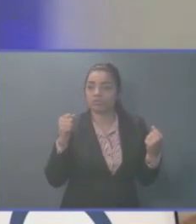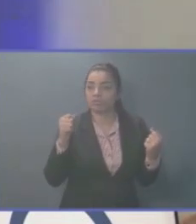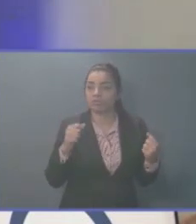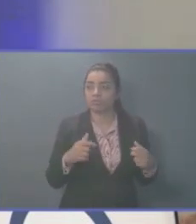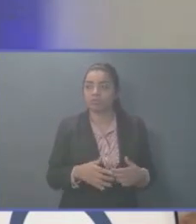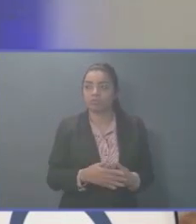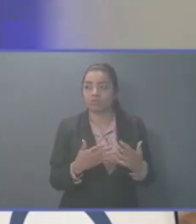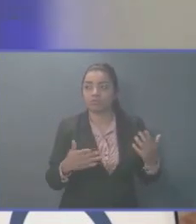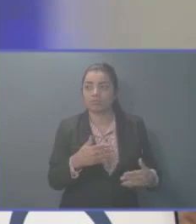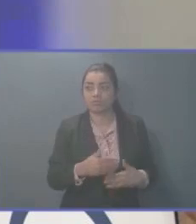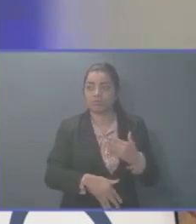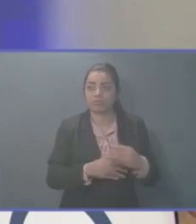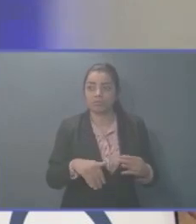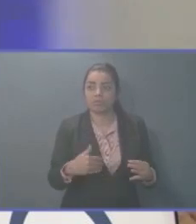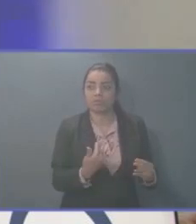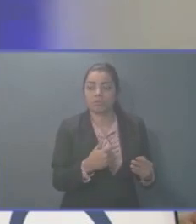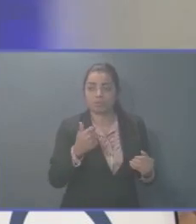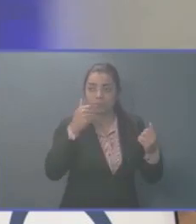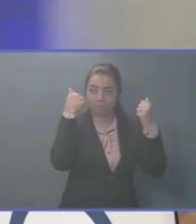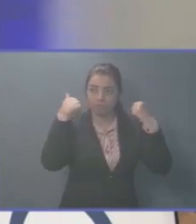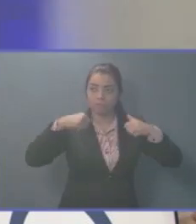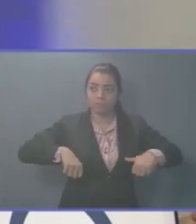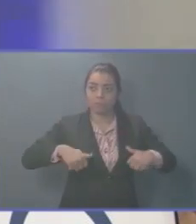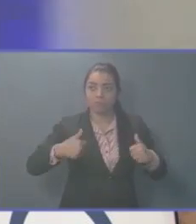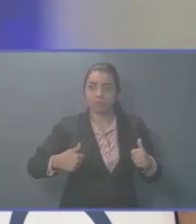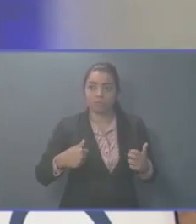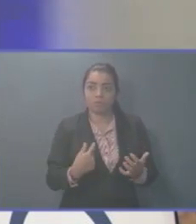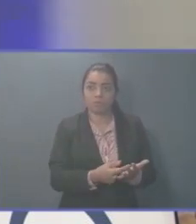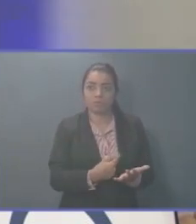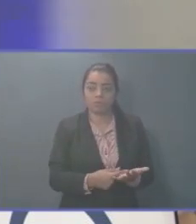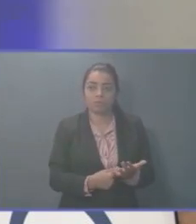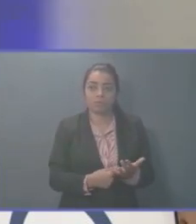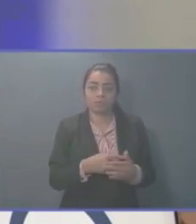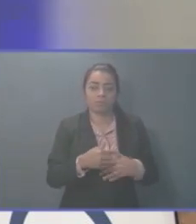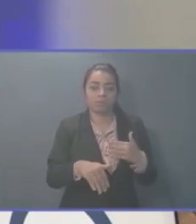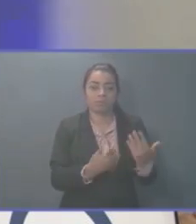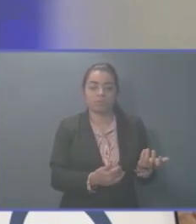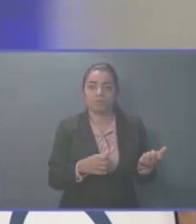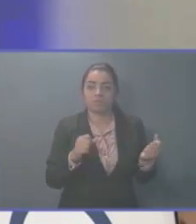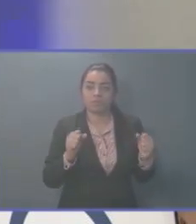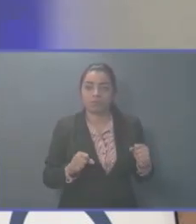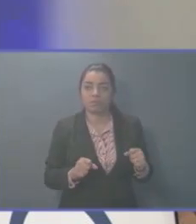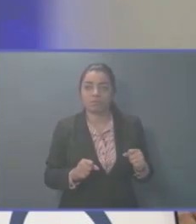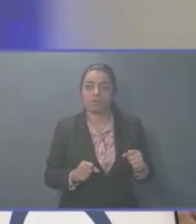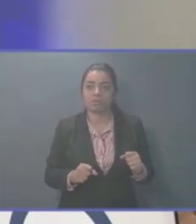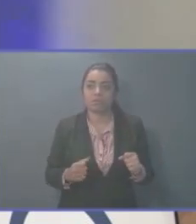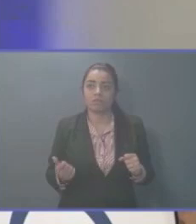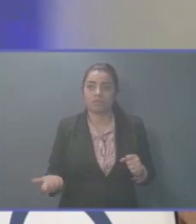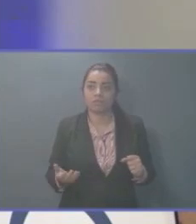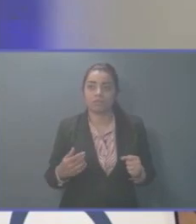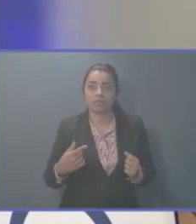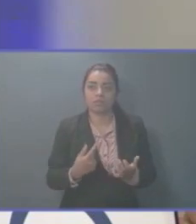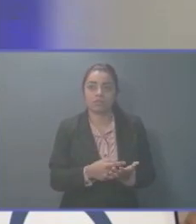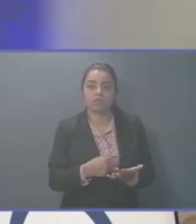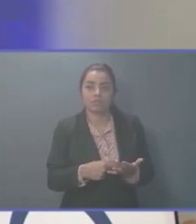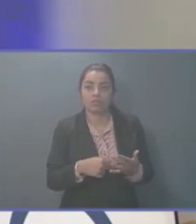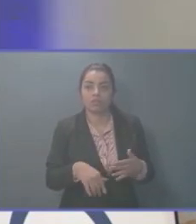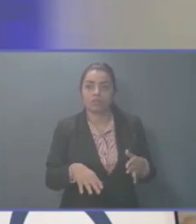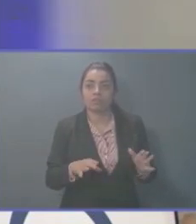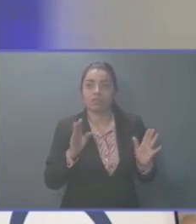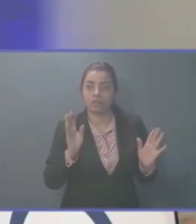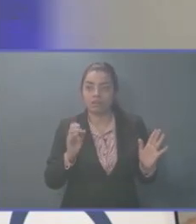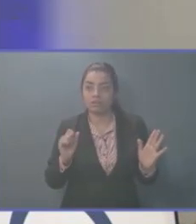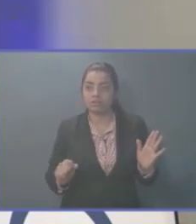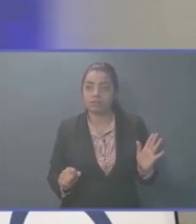decir, no es que acá no se le haya aprobado nada, porque se trata también de ubicar en la percepción de la población que estamos en